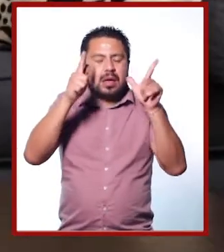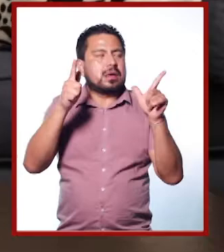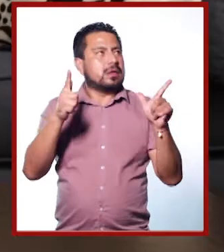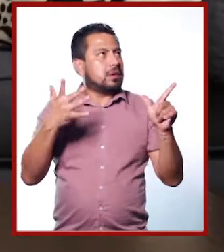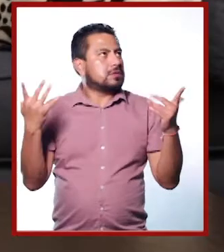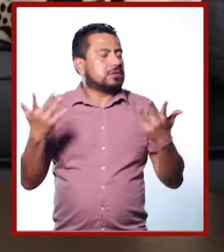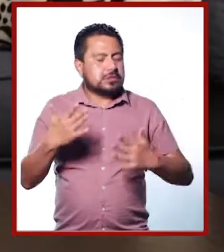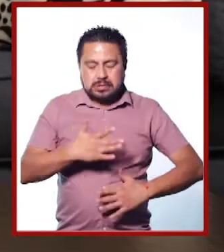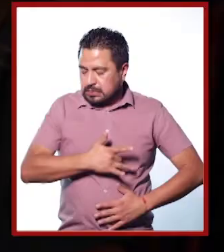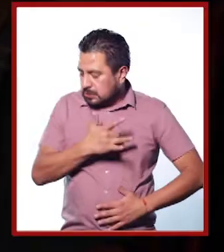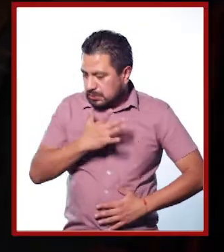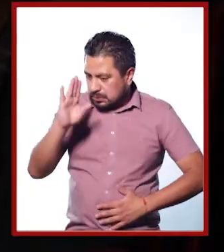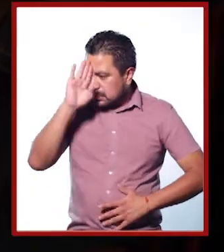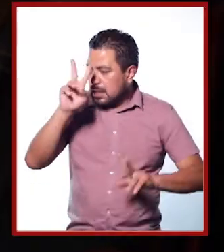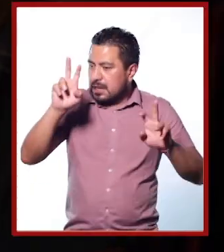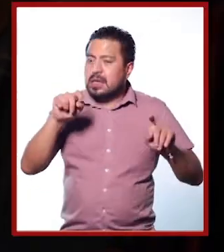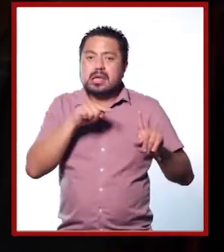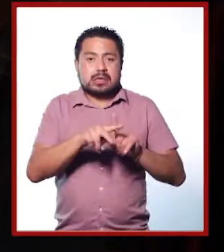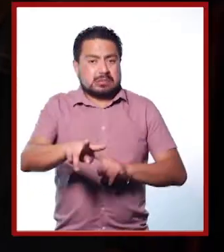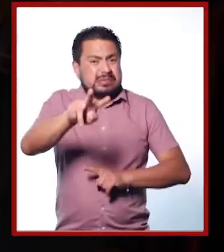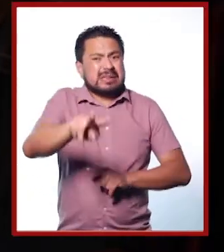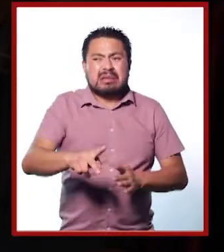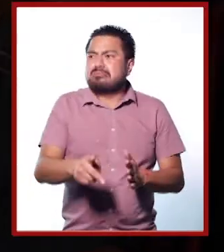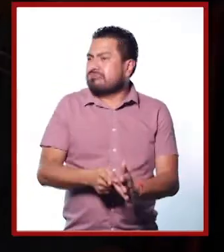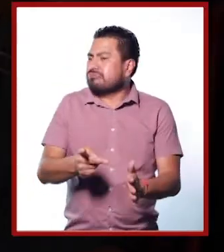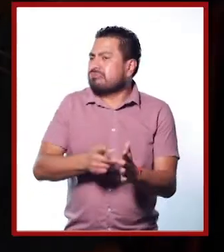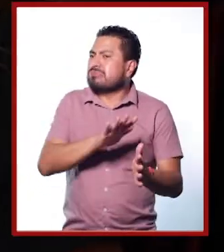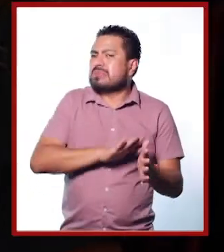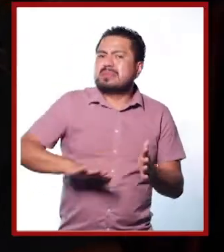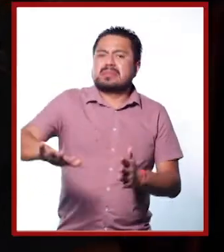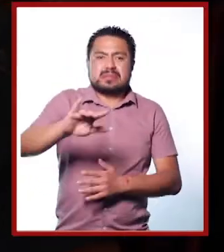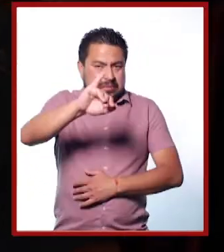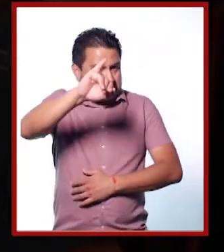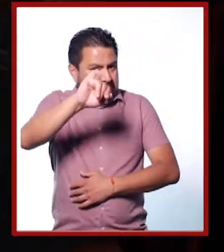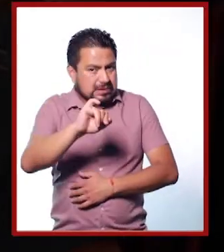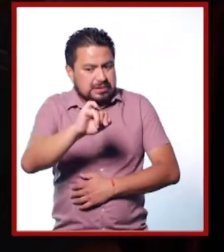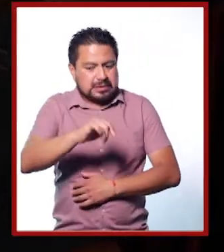por hacernos reflexionar sobre este tema, porque la verdad es que sí, muchas veces